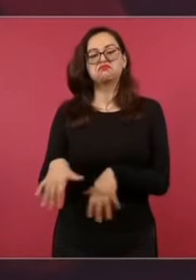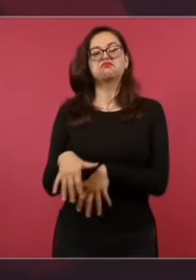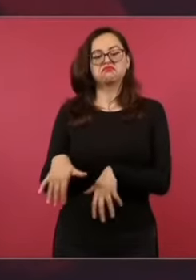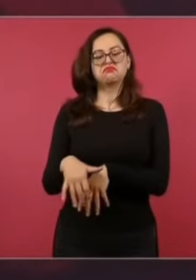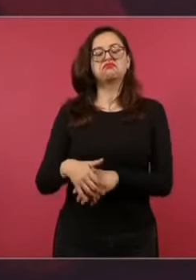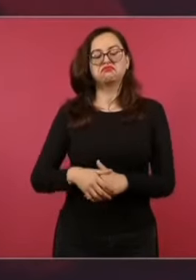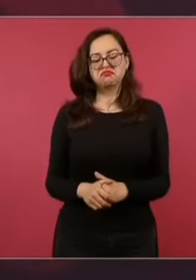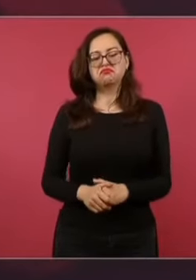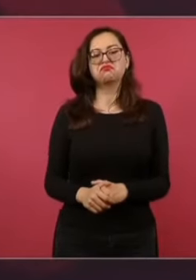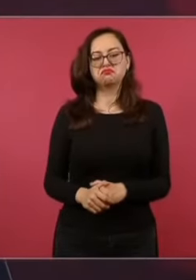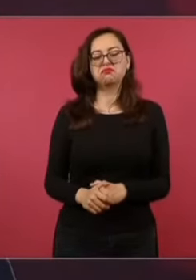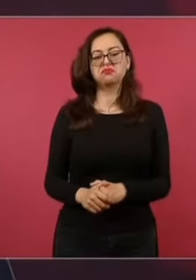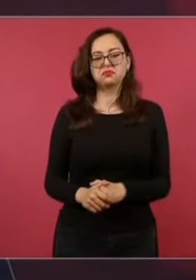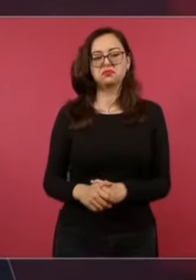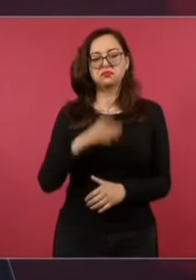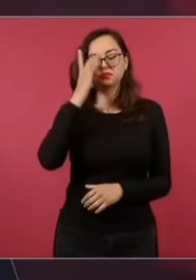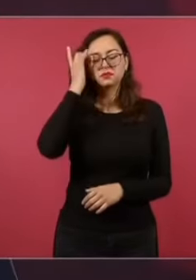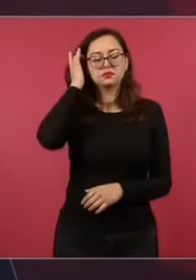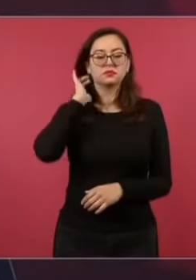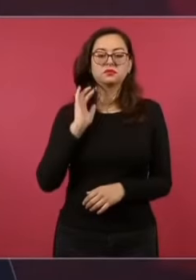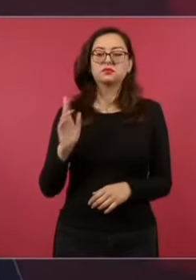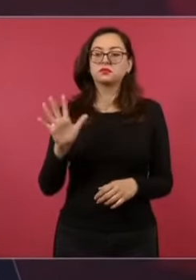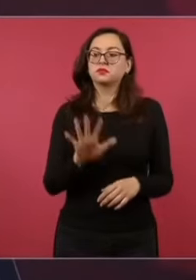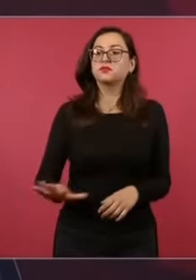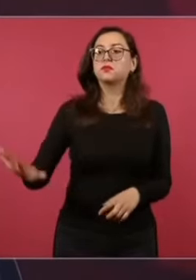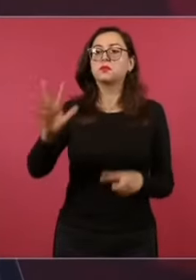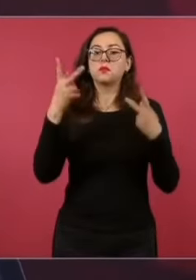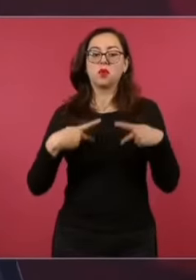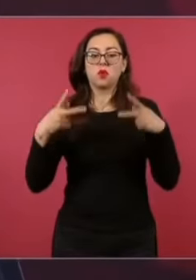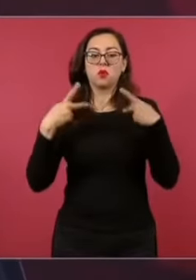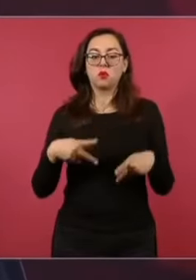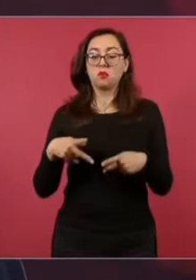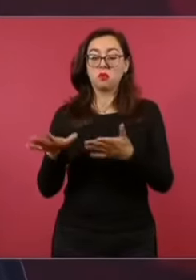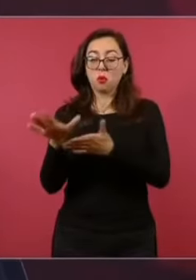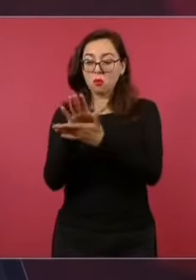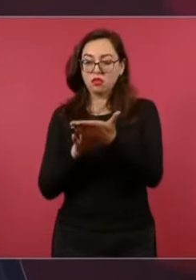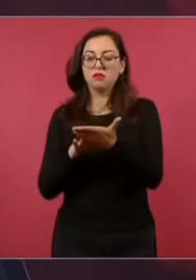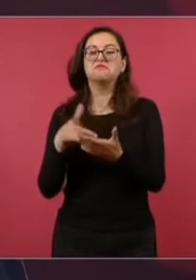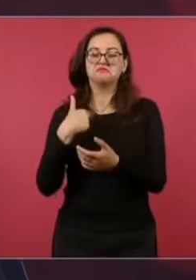pertenezco al pueblo y al pueblo raso.